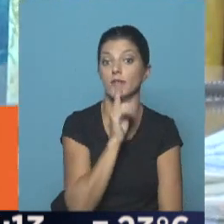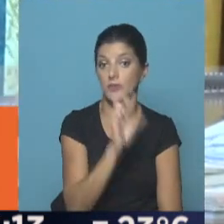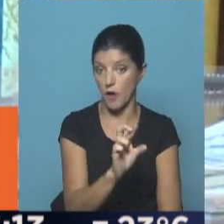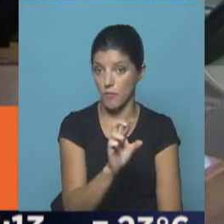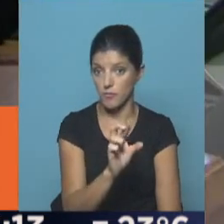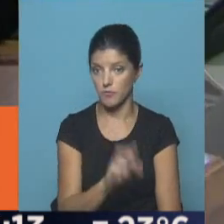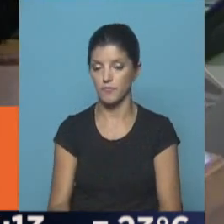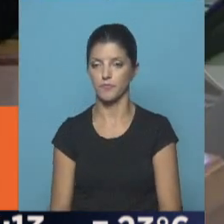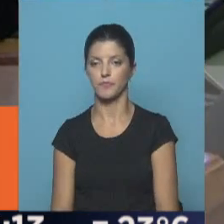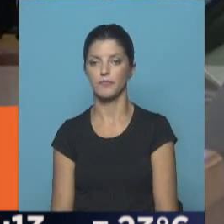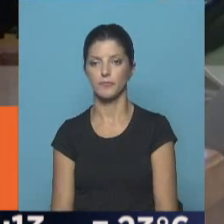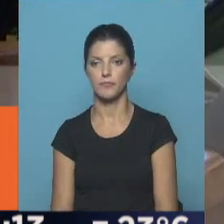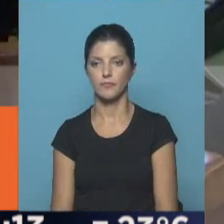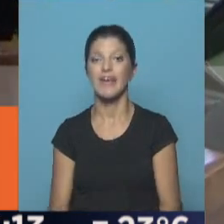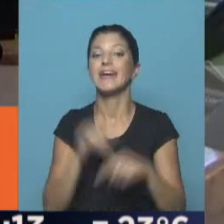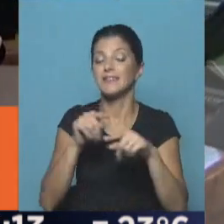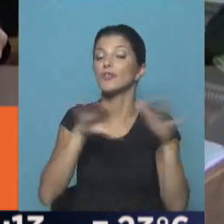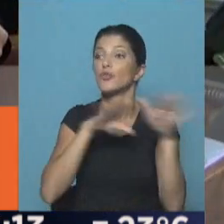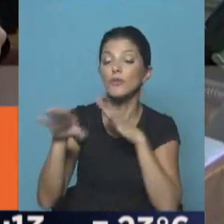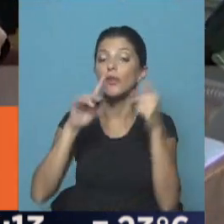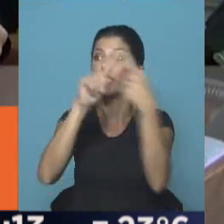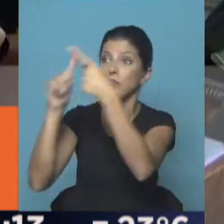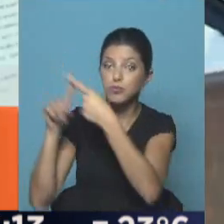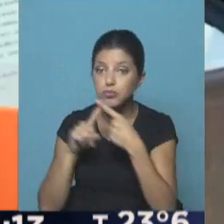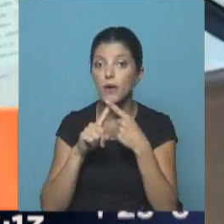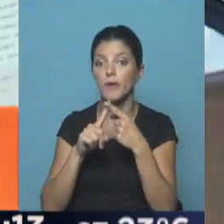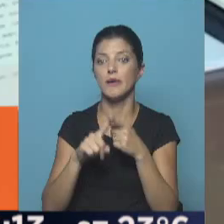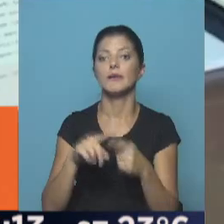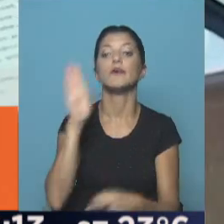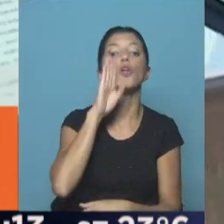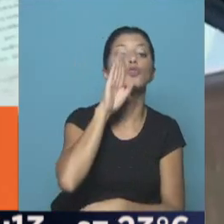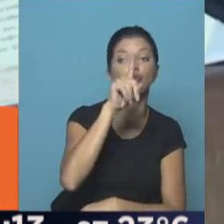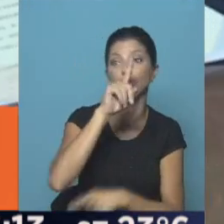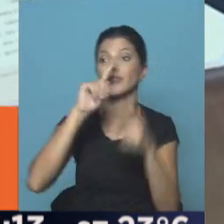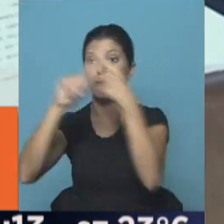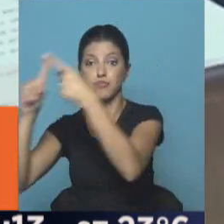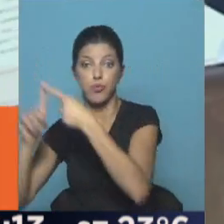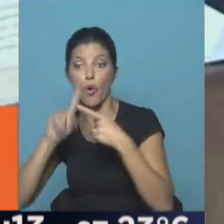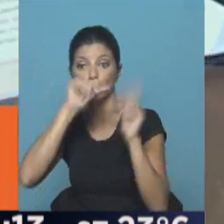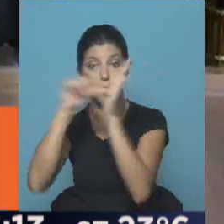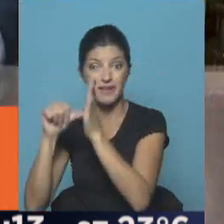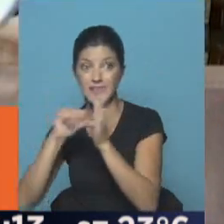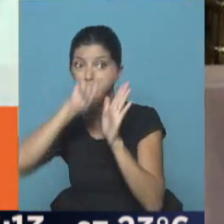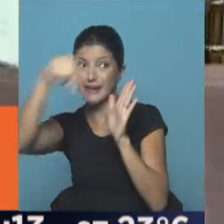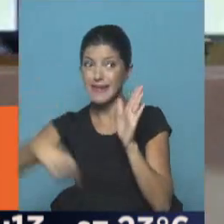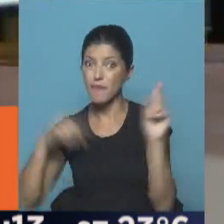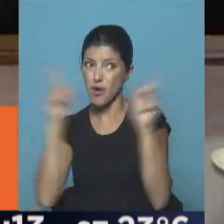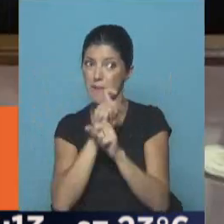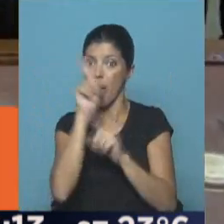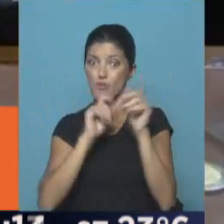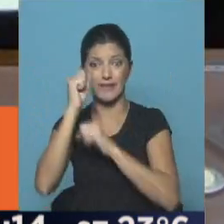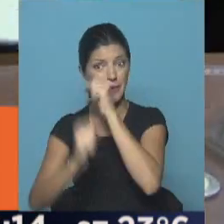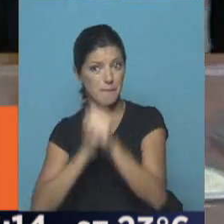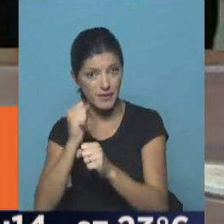evidentemente desarmar la globalización o desarmar la postura de Estados Unidos en la globalización perjudicaba mucho a empresas o corporaciones que